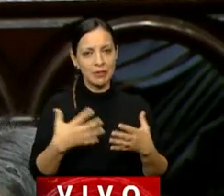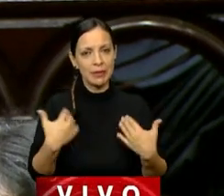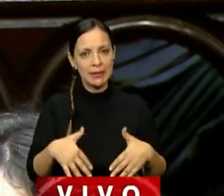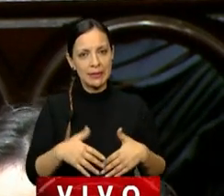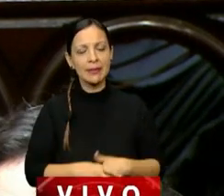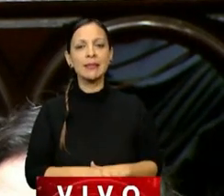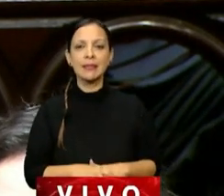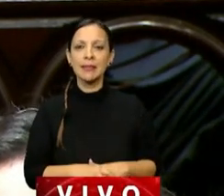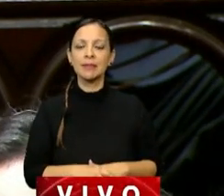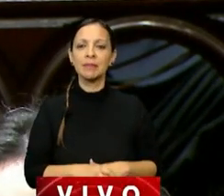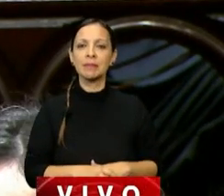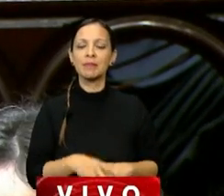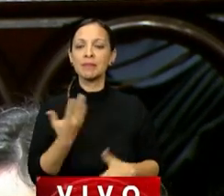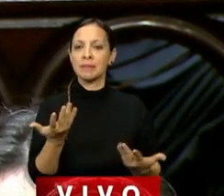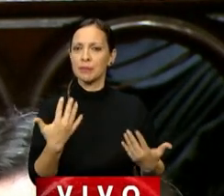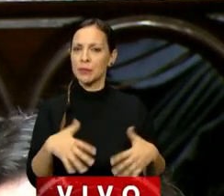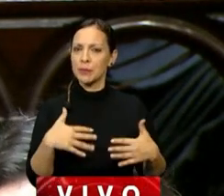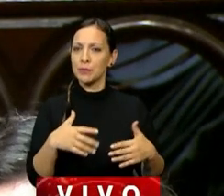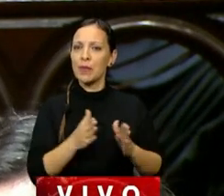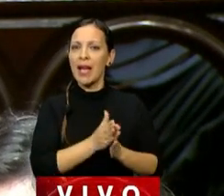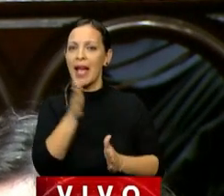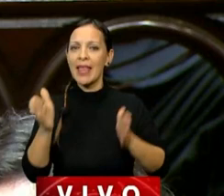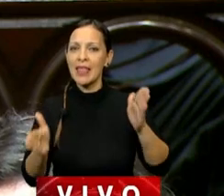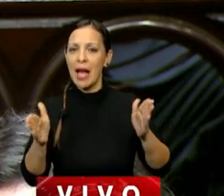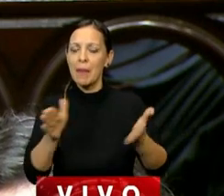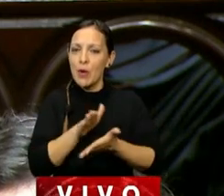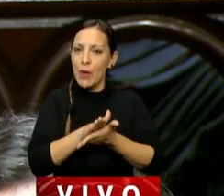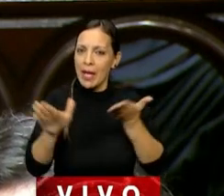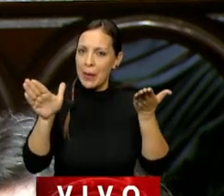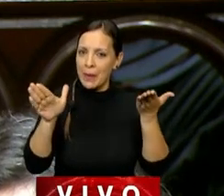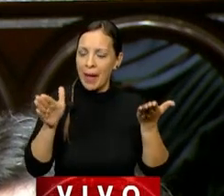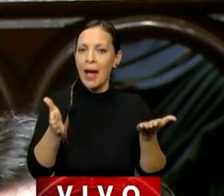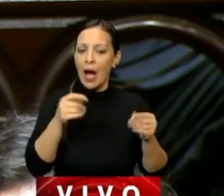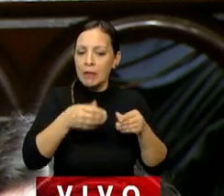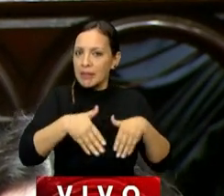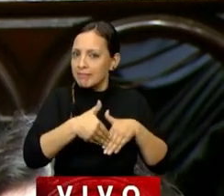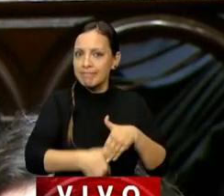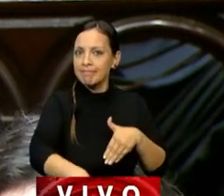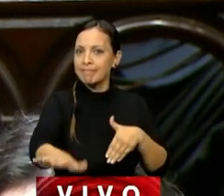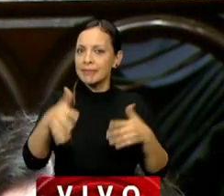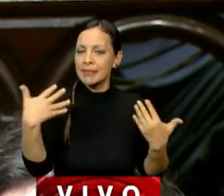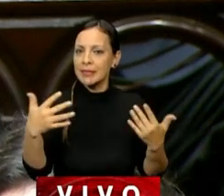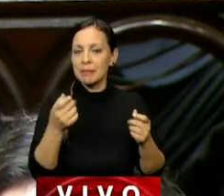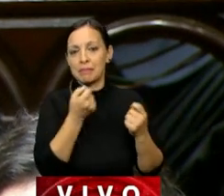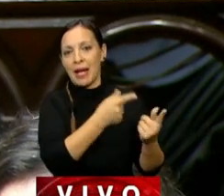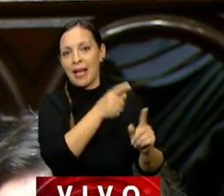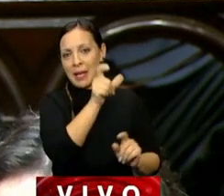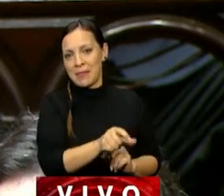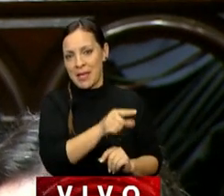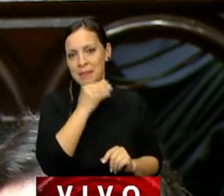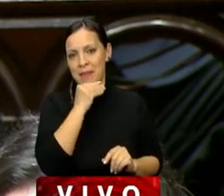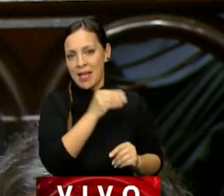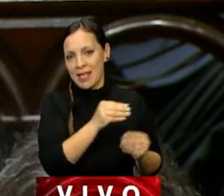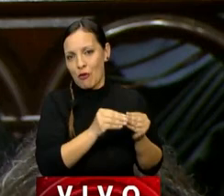Por lo que significa la nueva etapa que comienza nuestro compañero Sergio